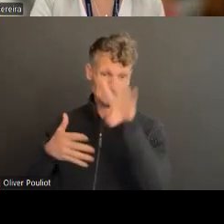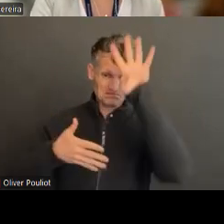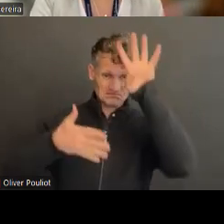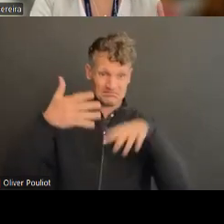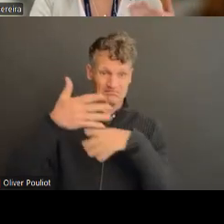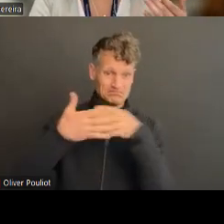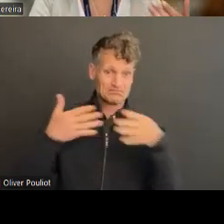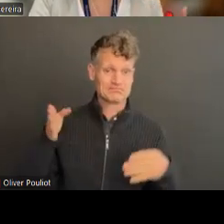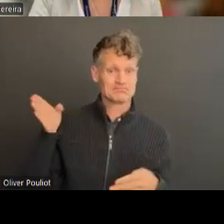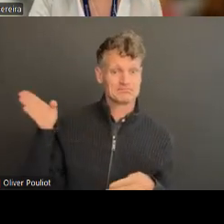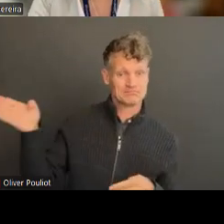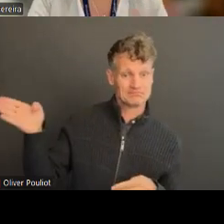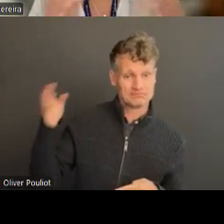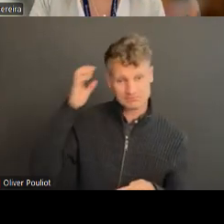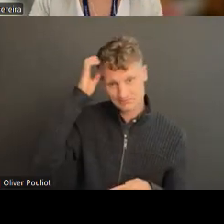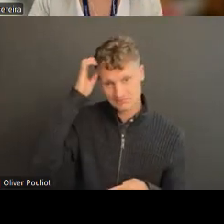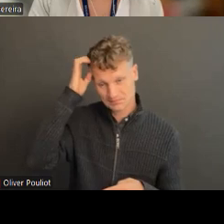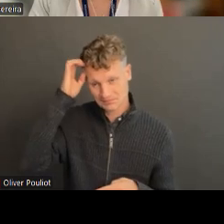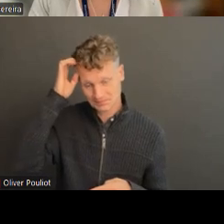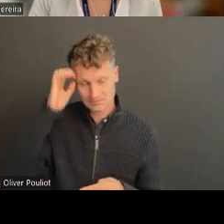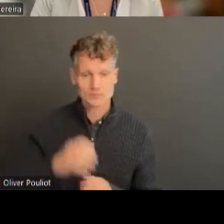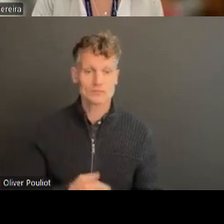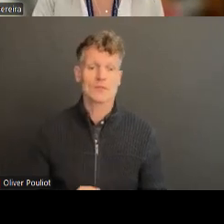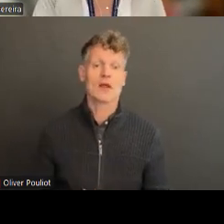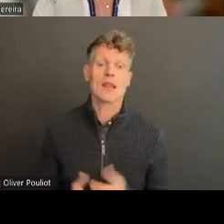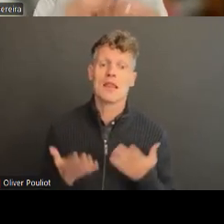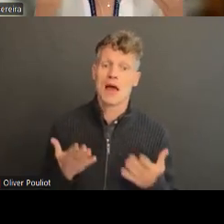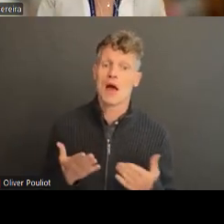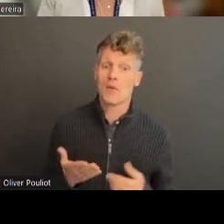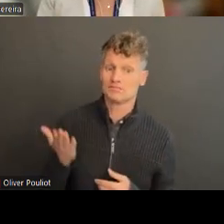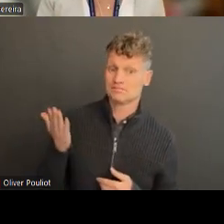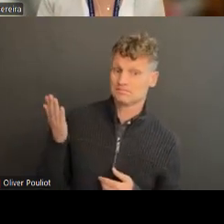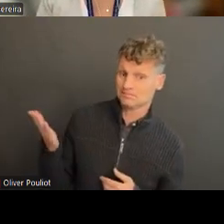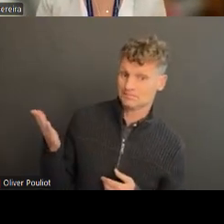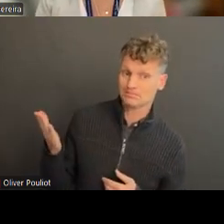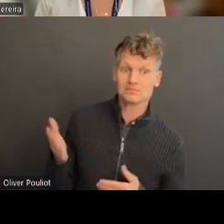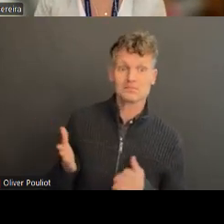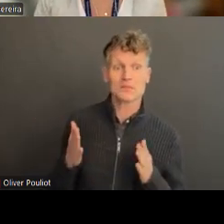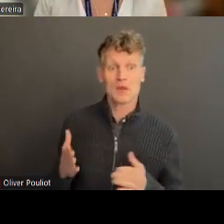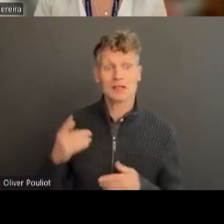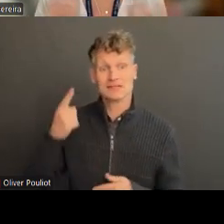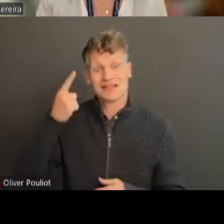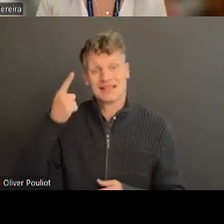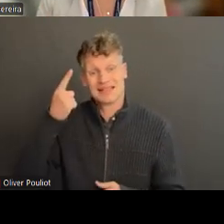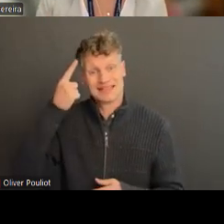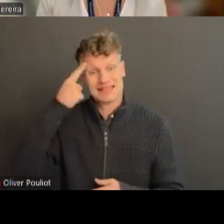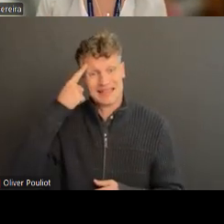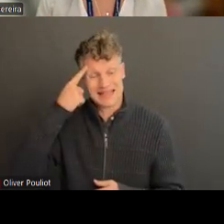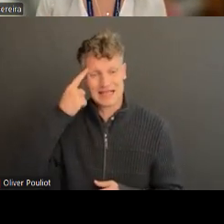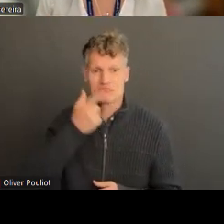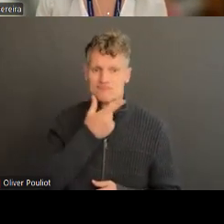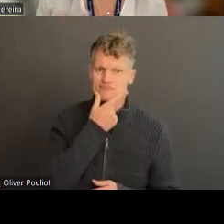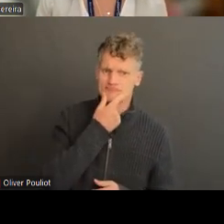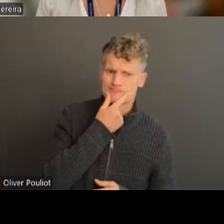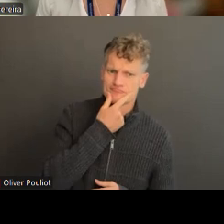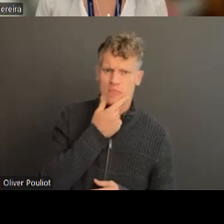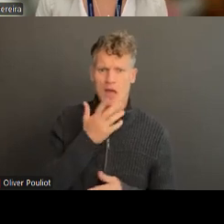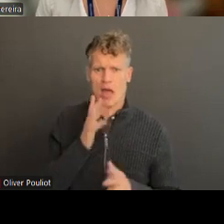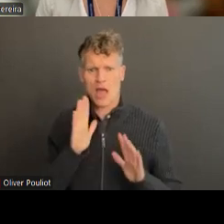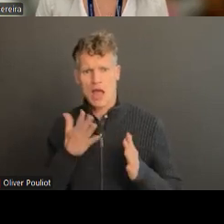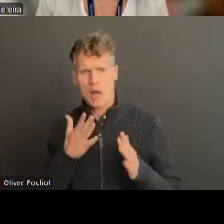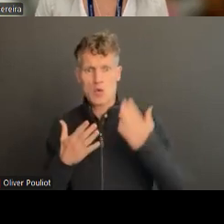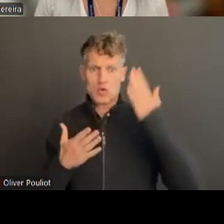nos hace plantearnos en un espacio, un problema que es, conociendo las intervenciones sanitarias, haciendo estos supuestos, que